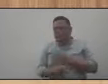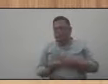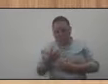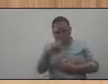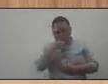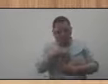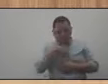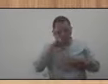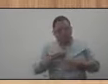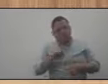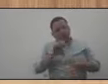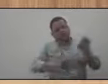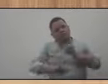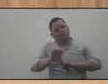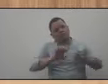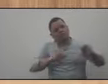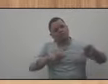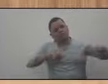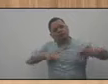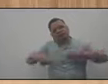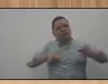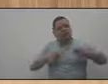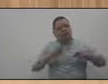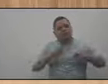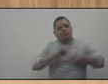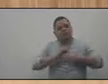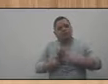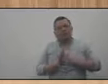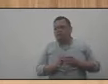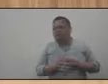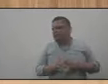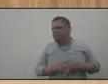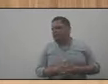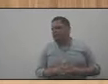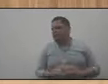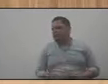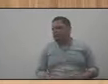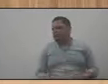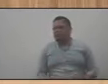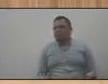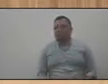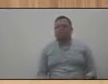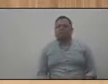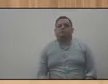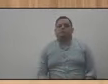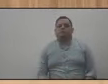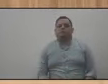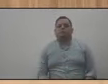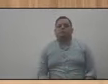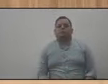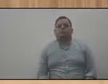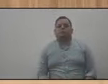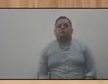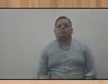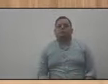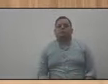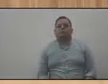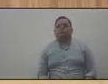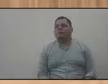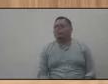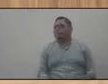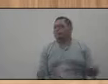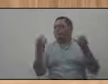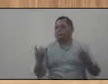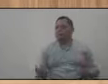nosotros poder atacarlo y manejarlo como fue ese gran monstruo llamado el coronavirus. Con